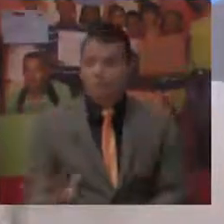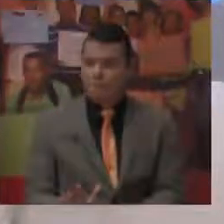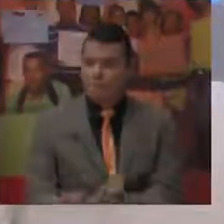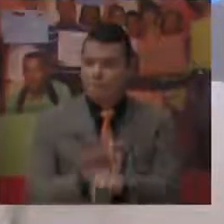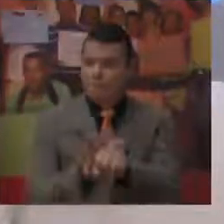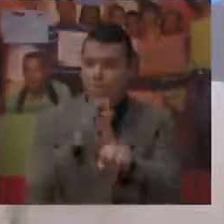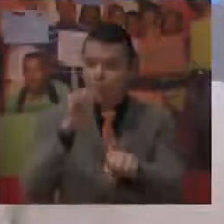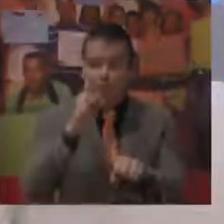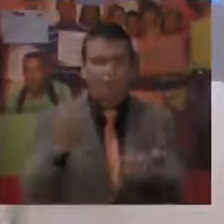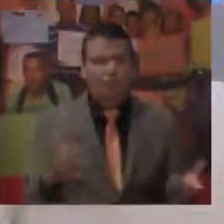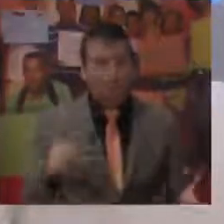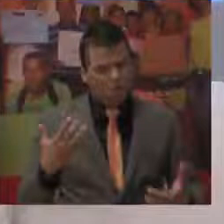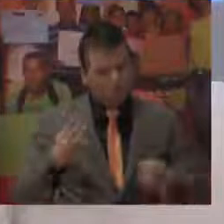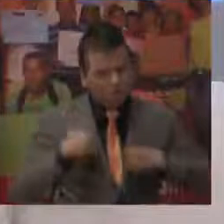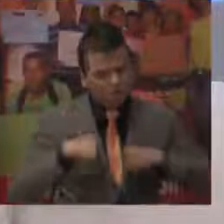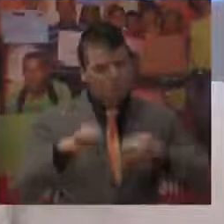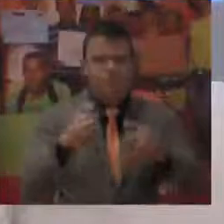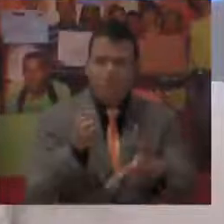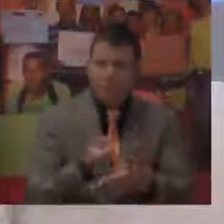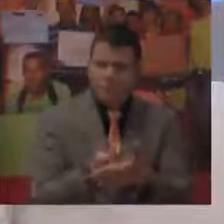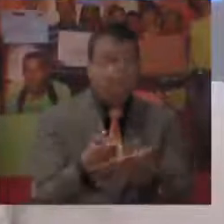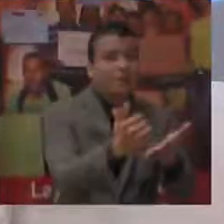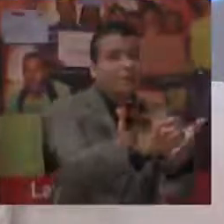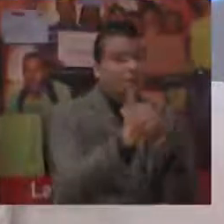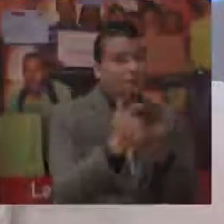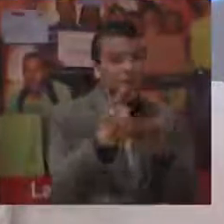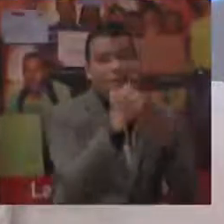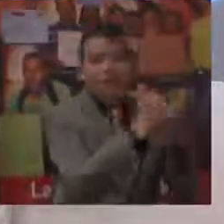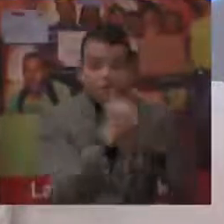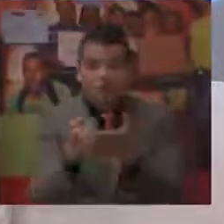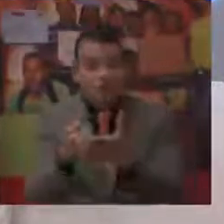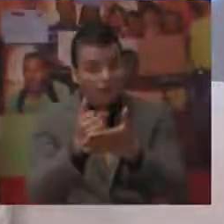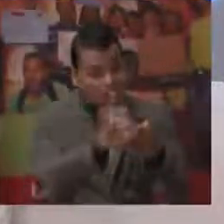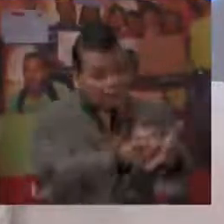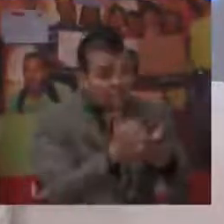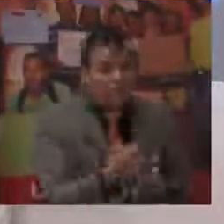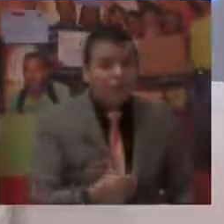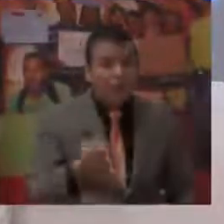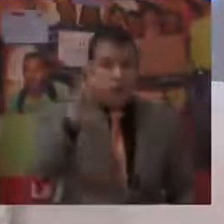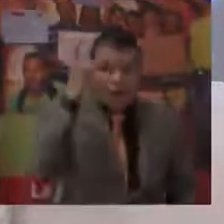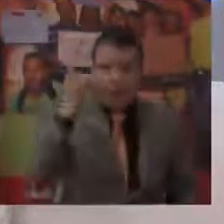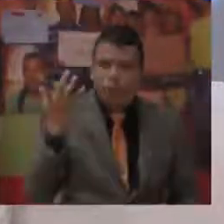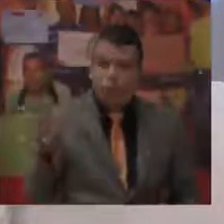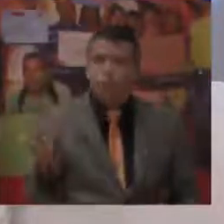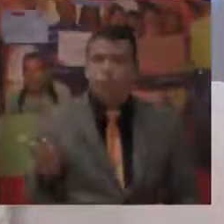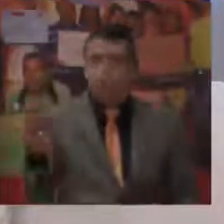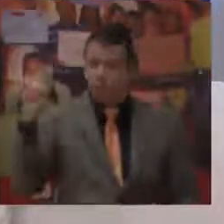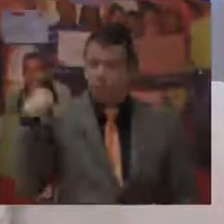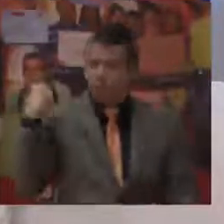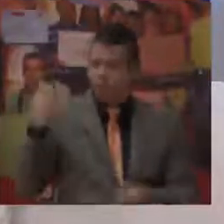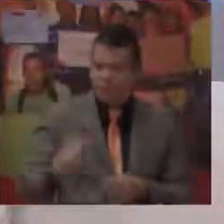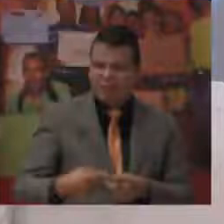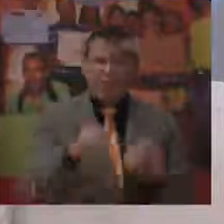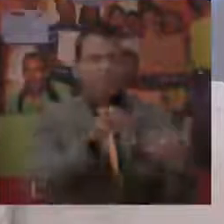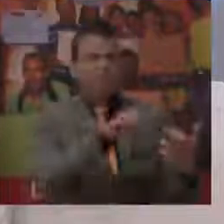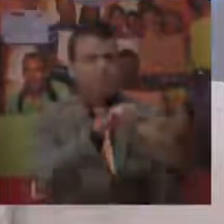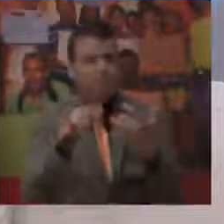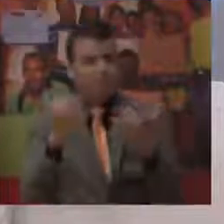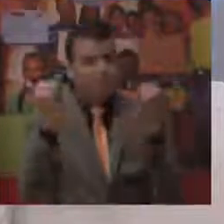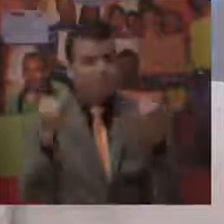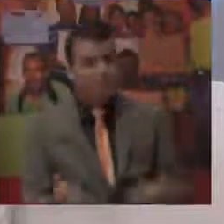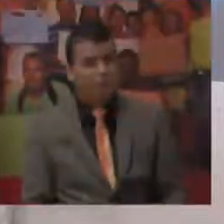es salir adelante, ayudar, ayúdenos, ayúdenos a que si alguna vez nosotros fuimos parte del conflicto, hoy